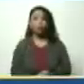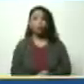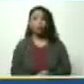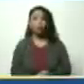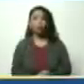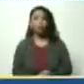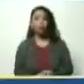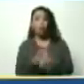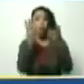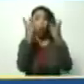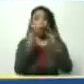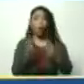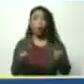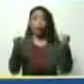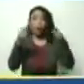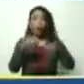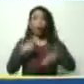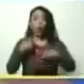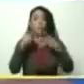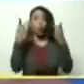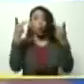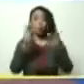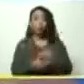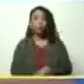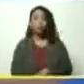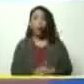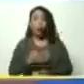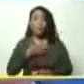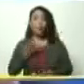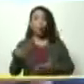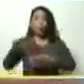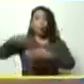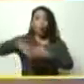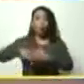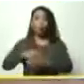los números del bloqueo los voy a publicar en mi cuenta